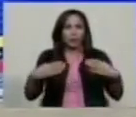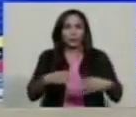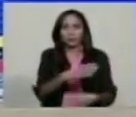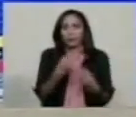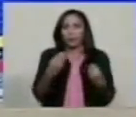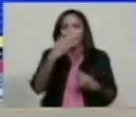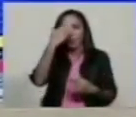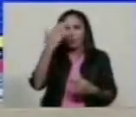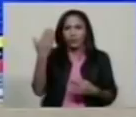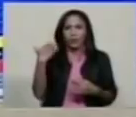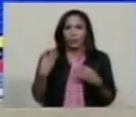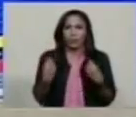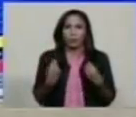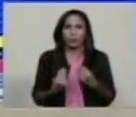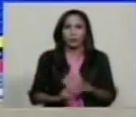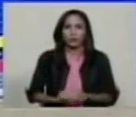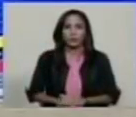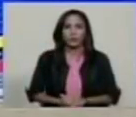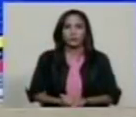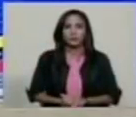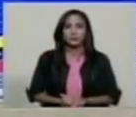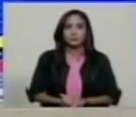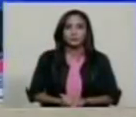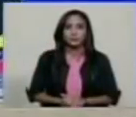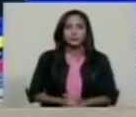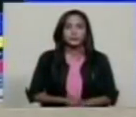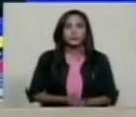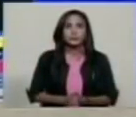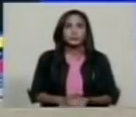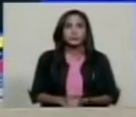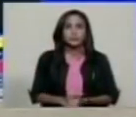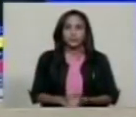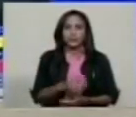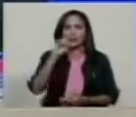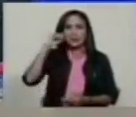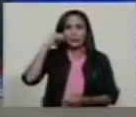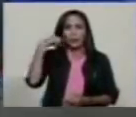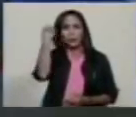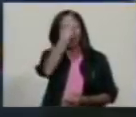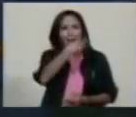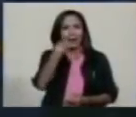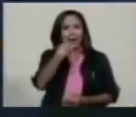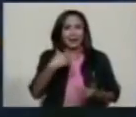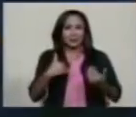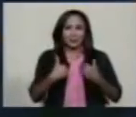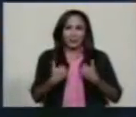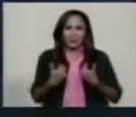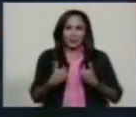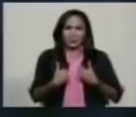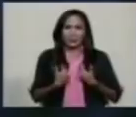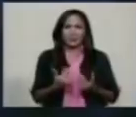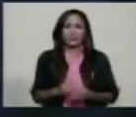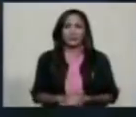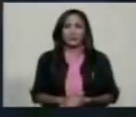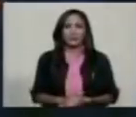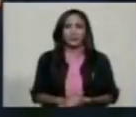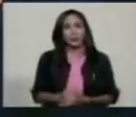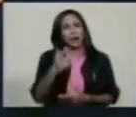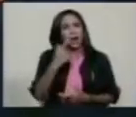Inolvidable. Y me vienen esos recuerdos cuando uno ve la intriga